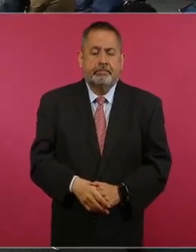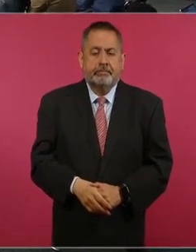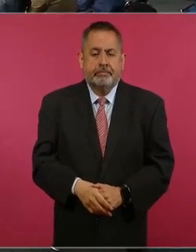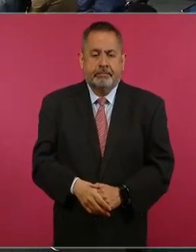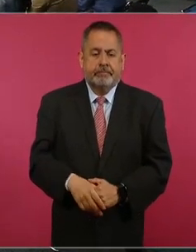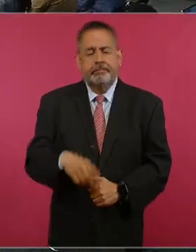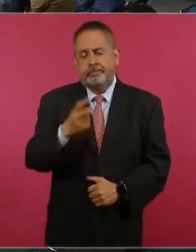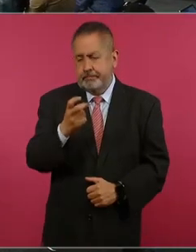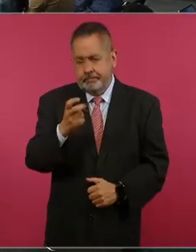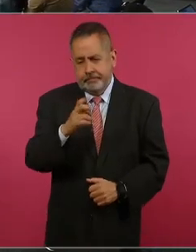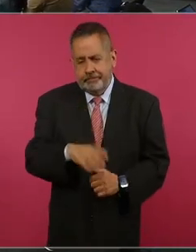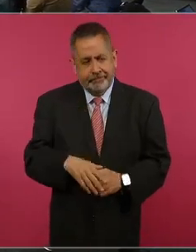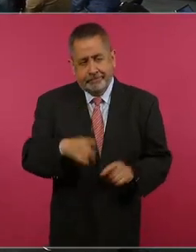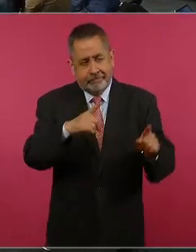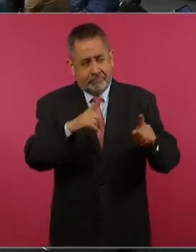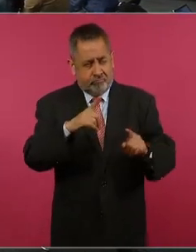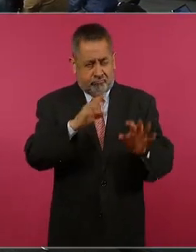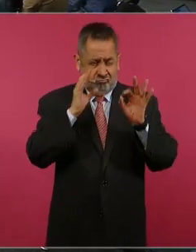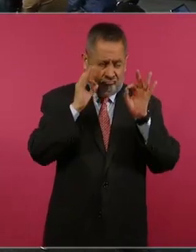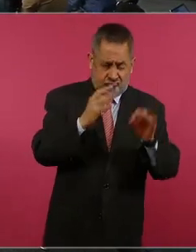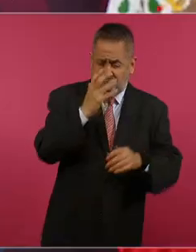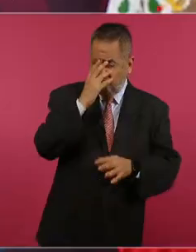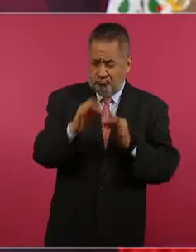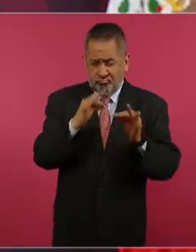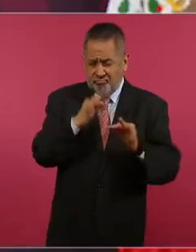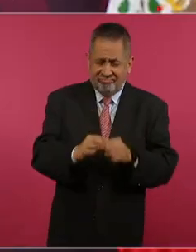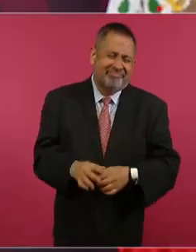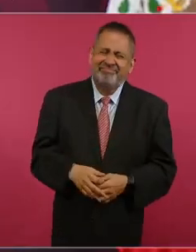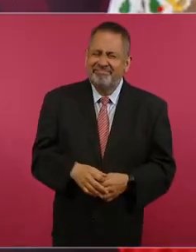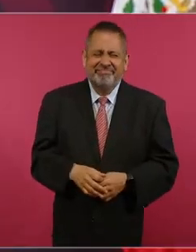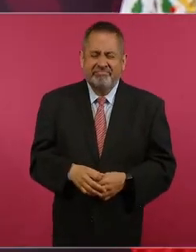Por eso digo que no es serio y no es para pelearse.